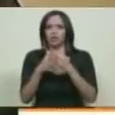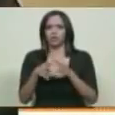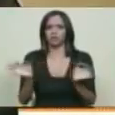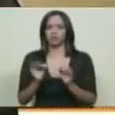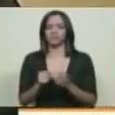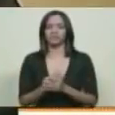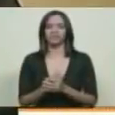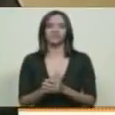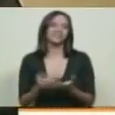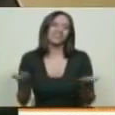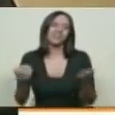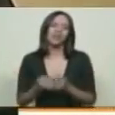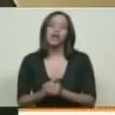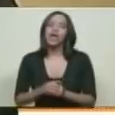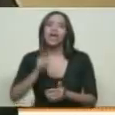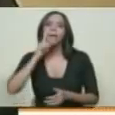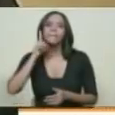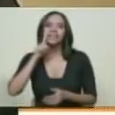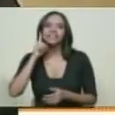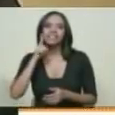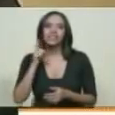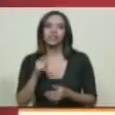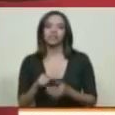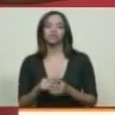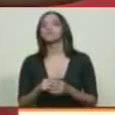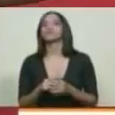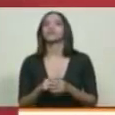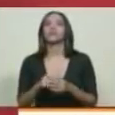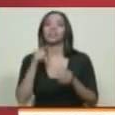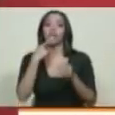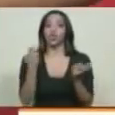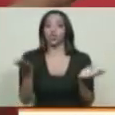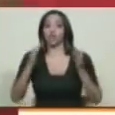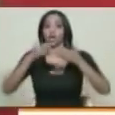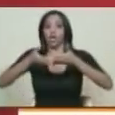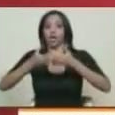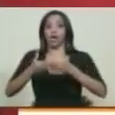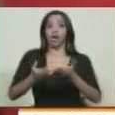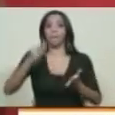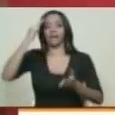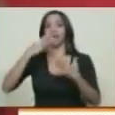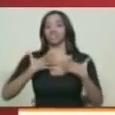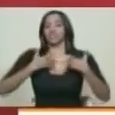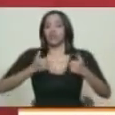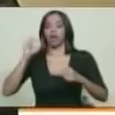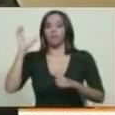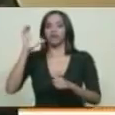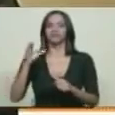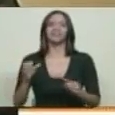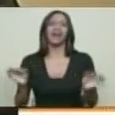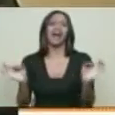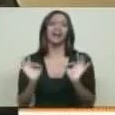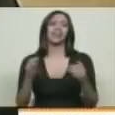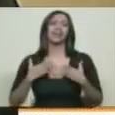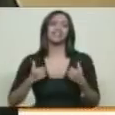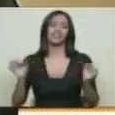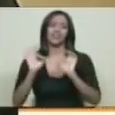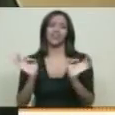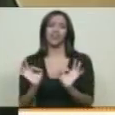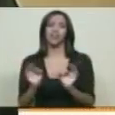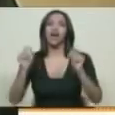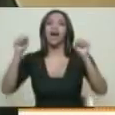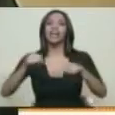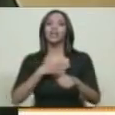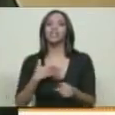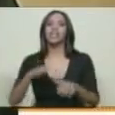sea, fue necesario. Porque ellos dicen que es necesario que entren los marines a salvar la patria. Ellos dicen eso. Aquí nadie va a salvar nada. Aquí lo que quieren es